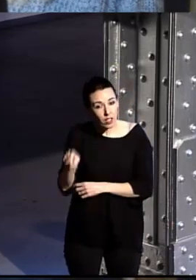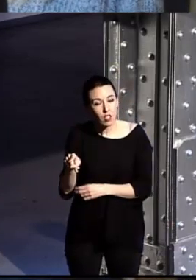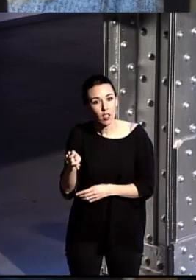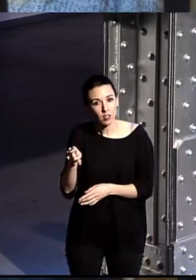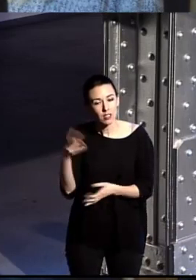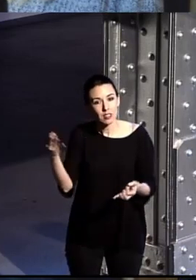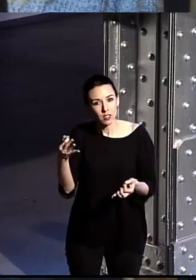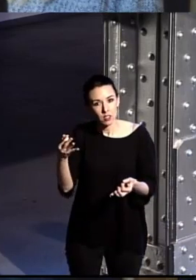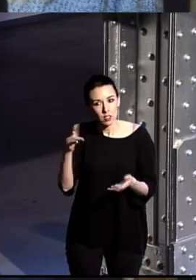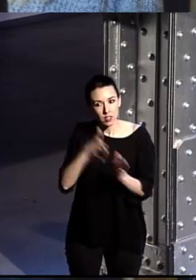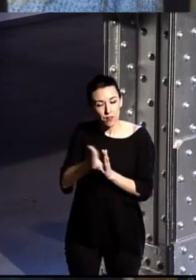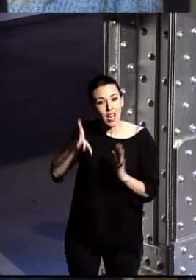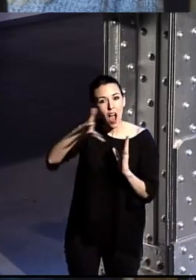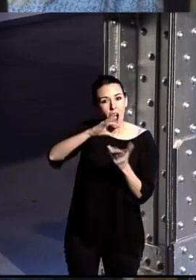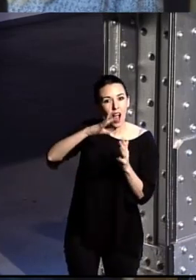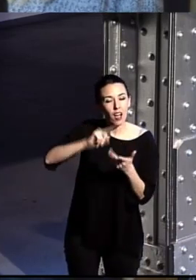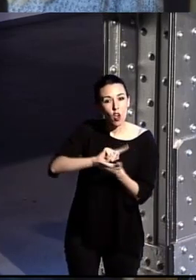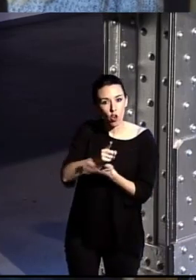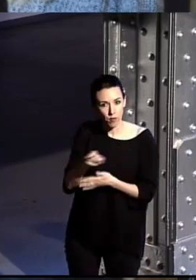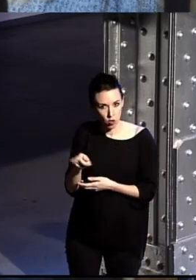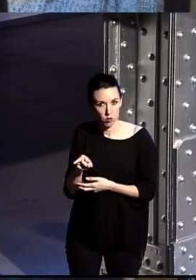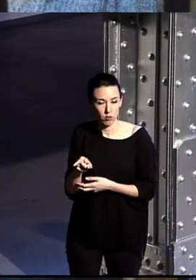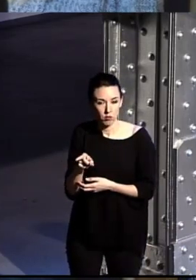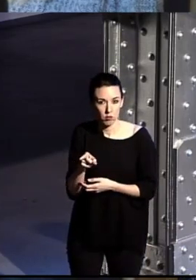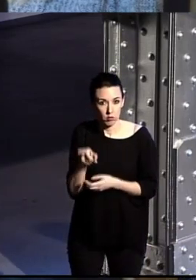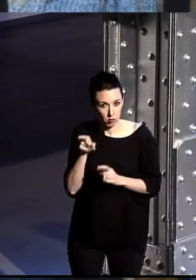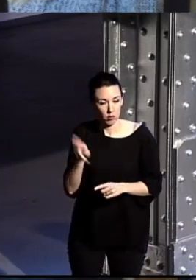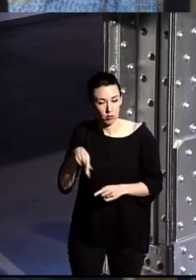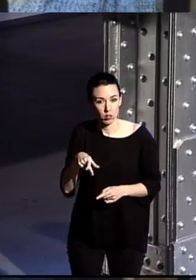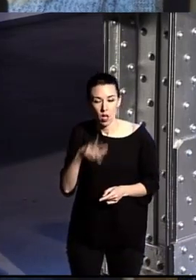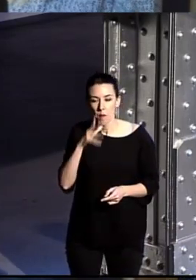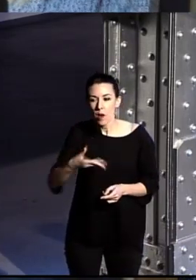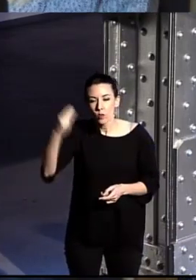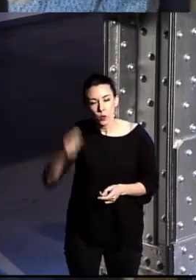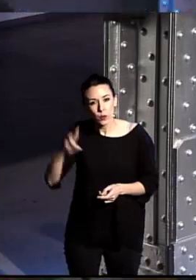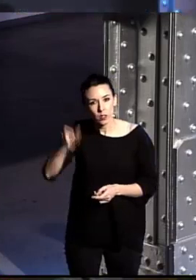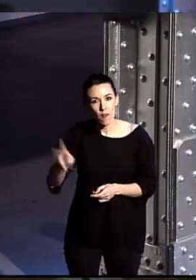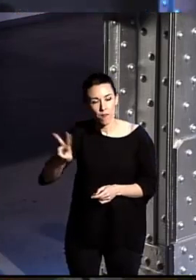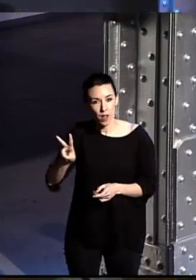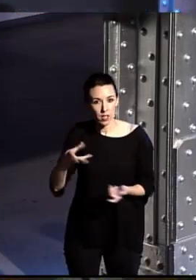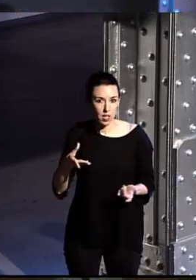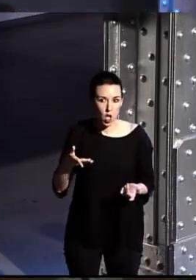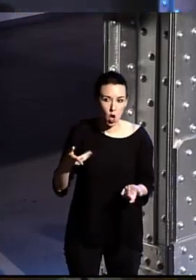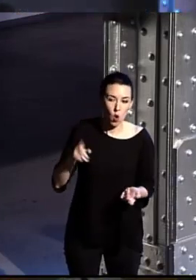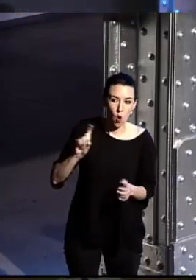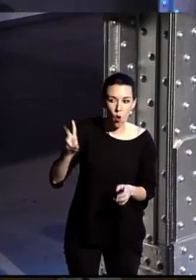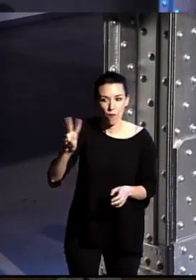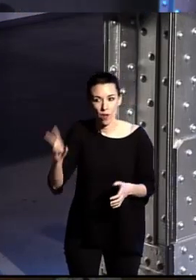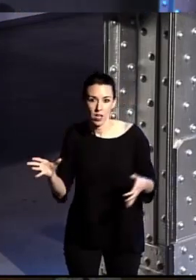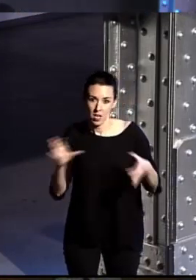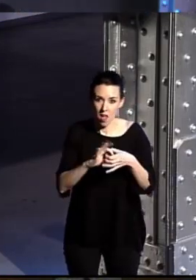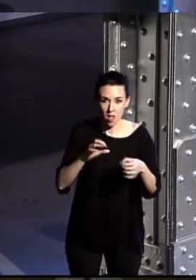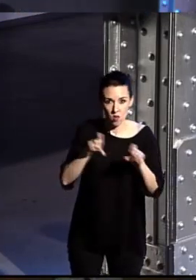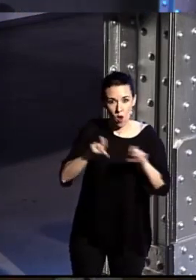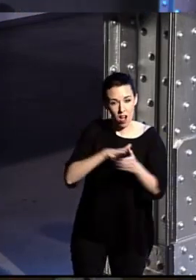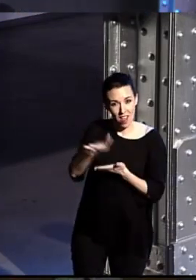lo que era un geógrafo. Era geógrafo, ¿eh? Pero la genialidad de Verne, o más bien del tándem Verne y Hetzel